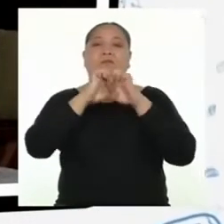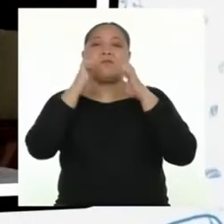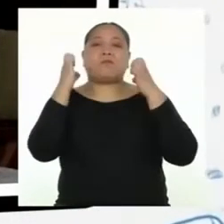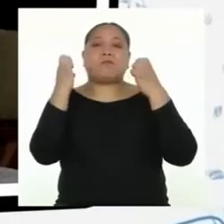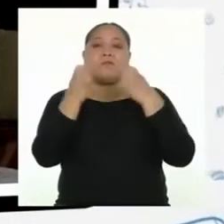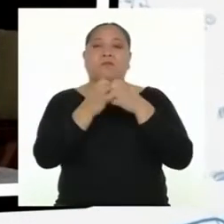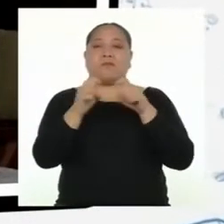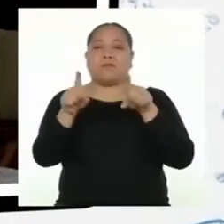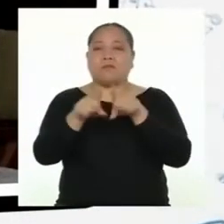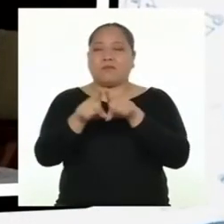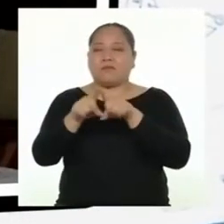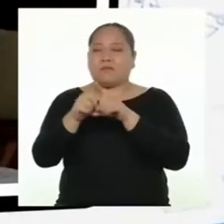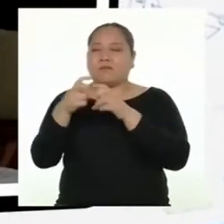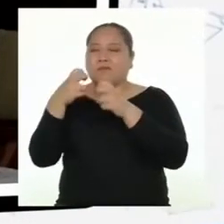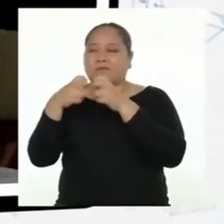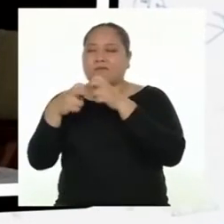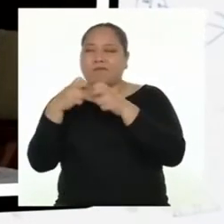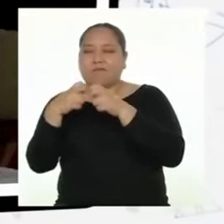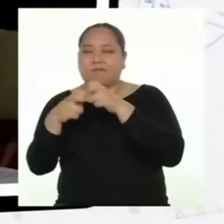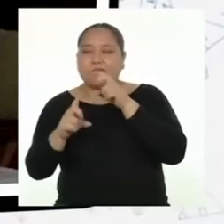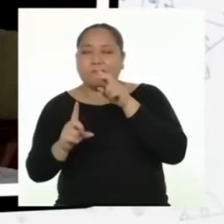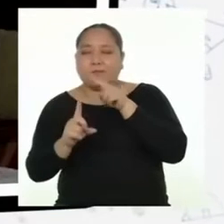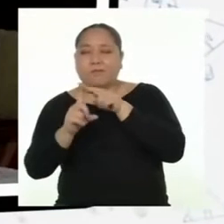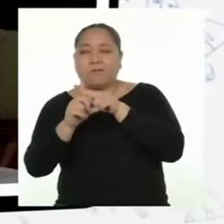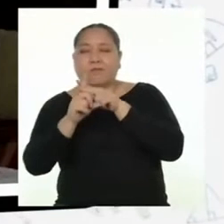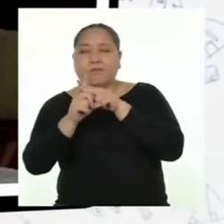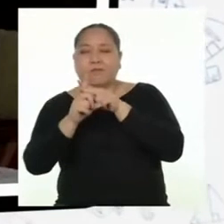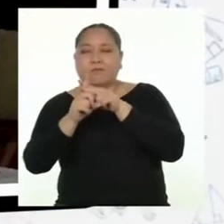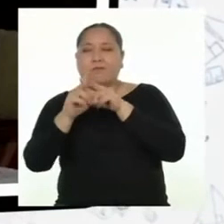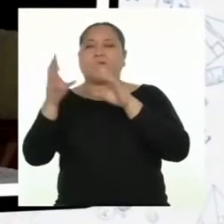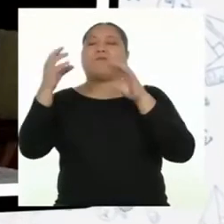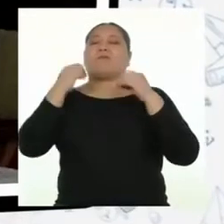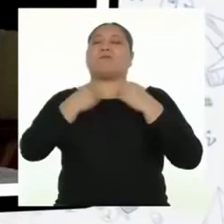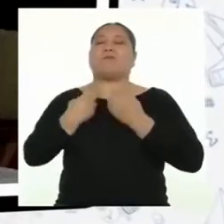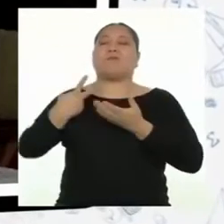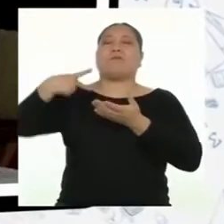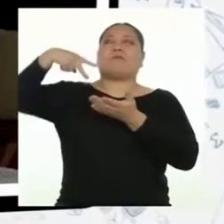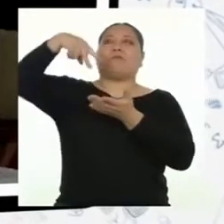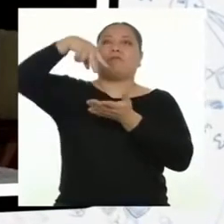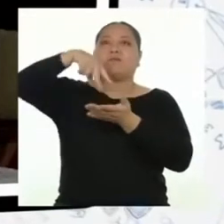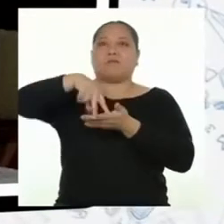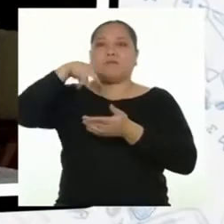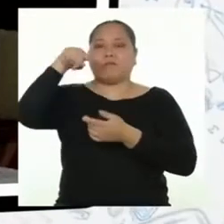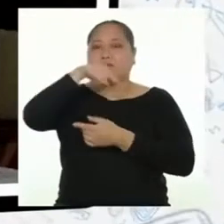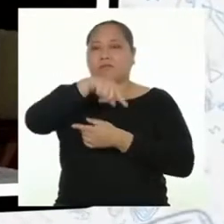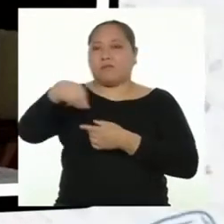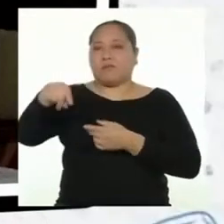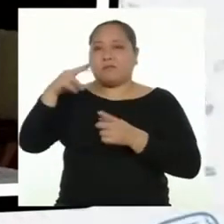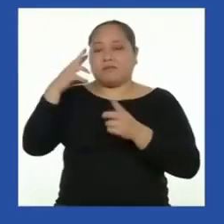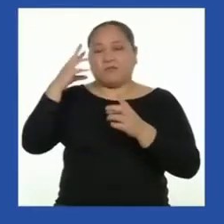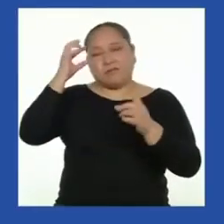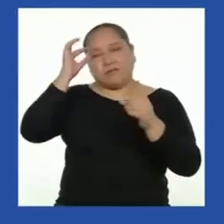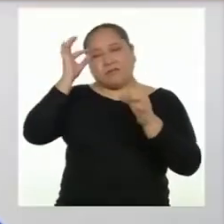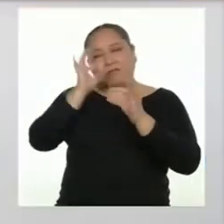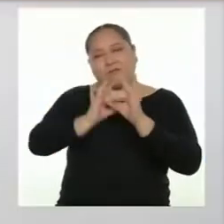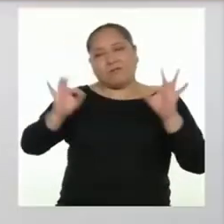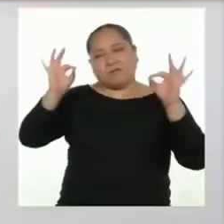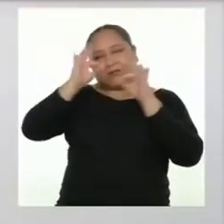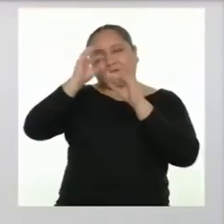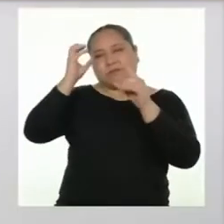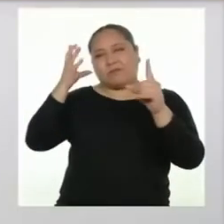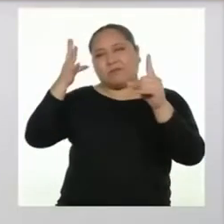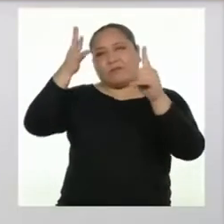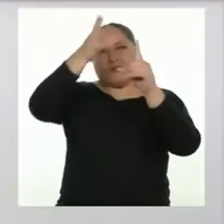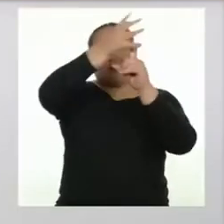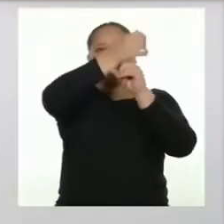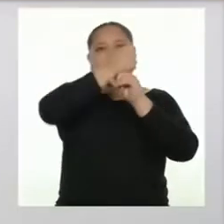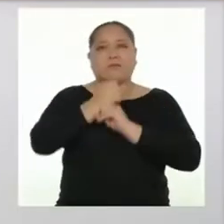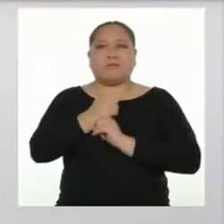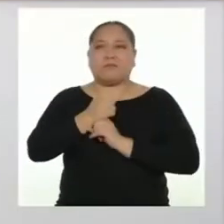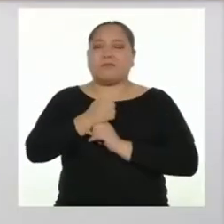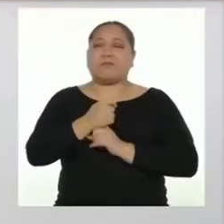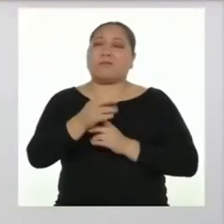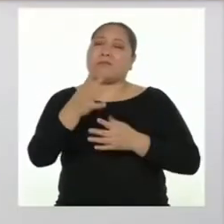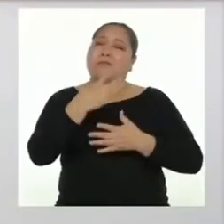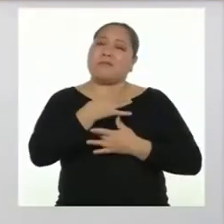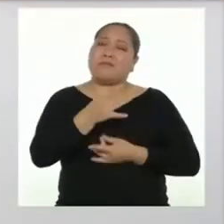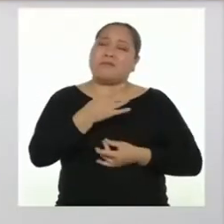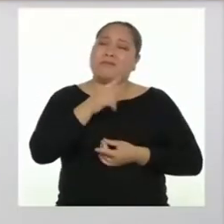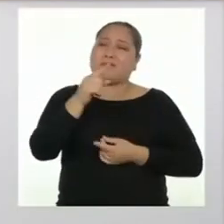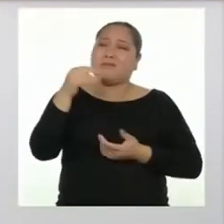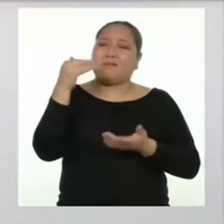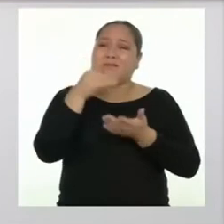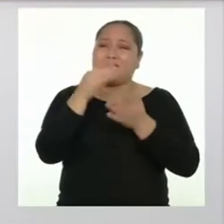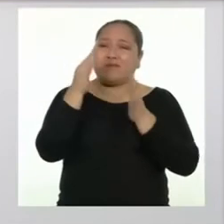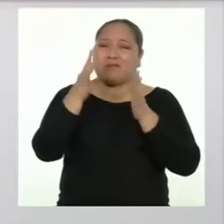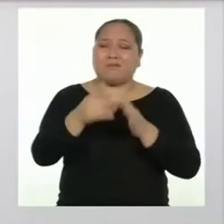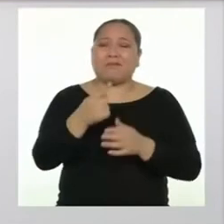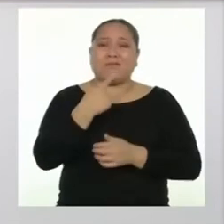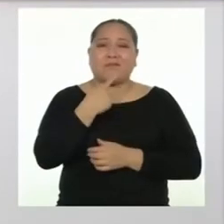la resiliencia, que son importantes para lograr cualquier meta que se propongan en la vida. Qué interesante que los estudiantes de